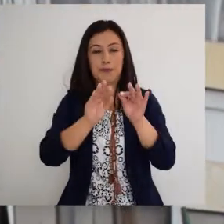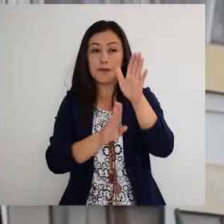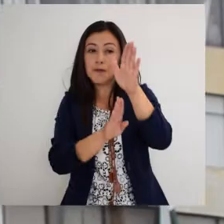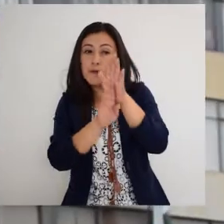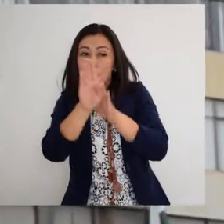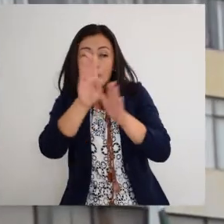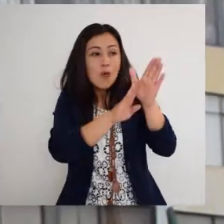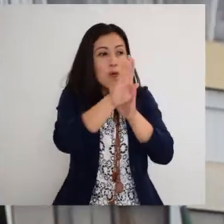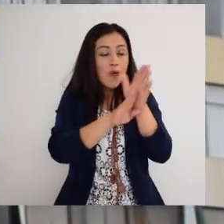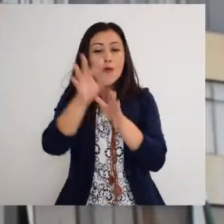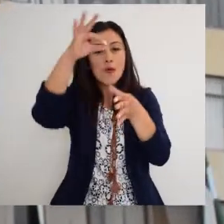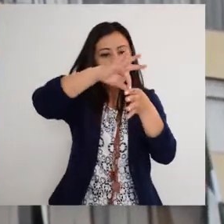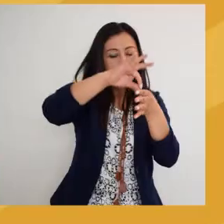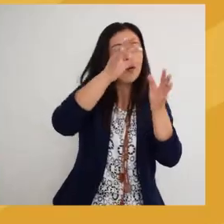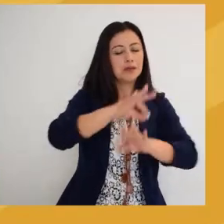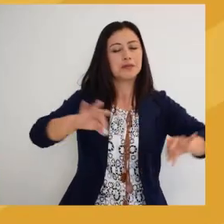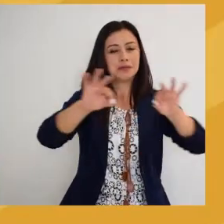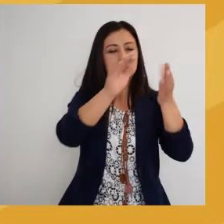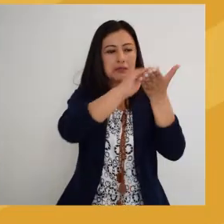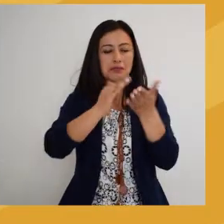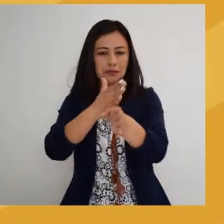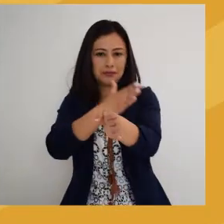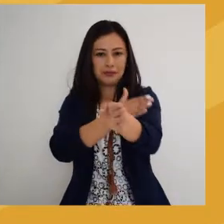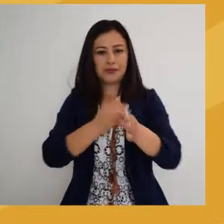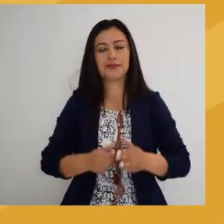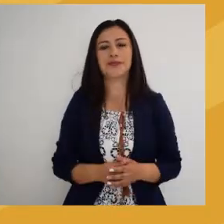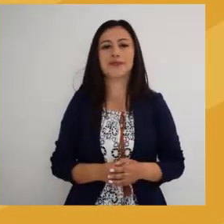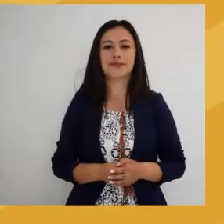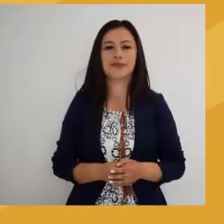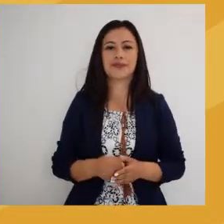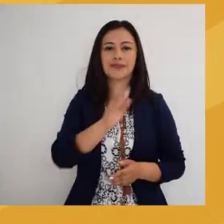cómo va a adelantar el proceso electoral.